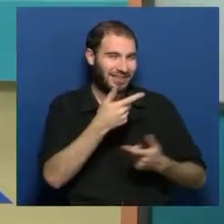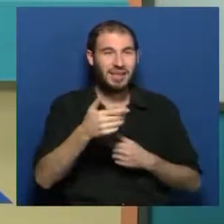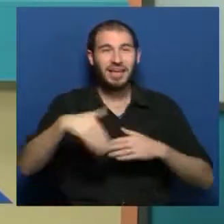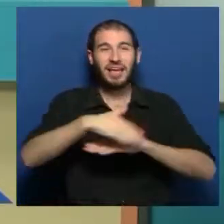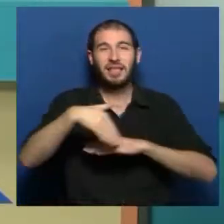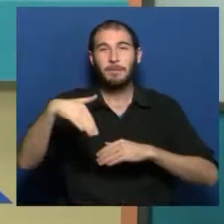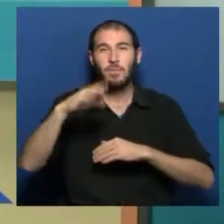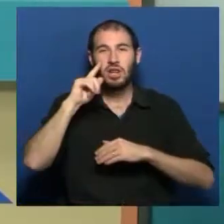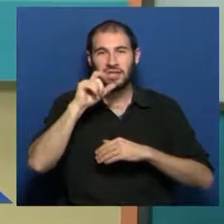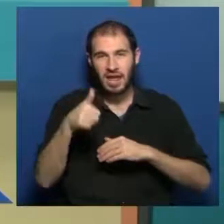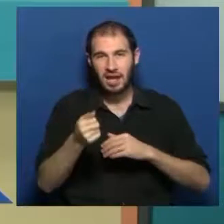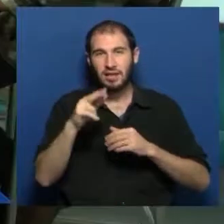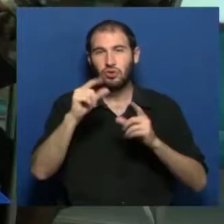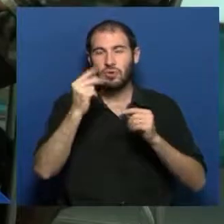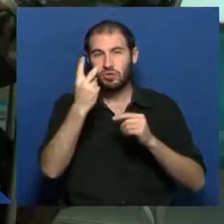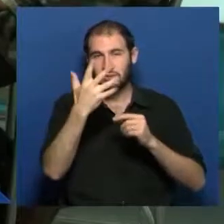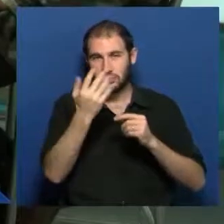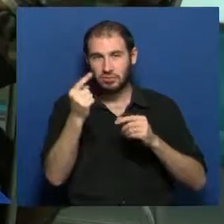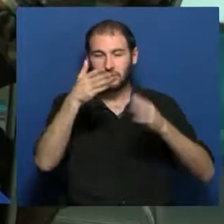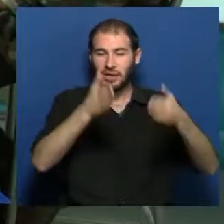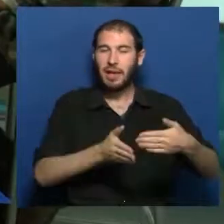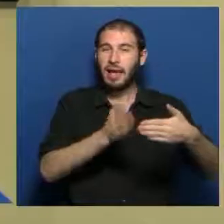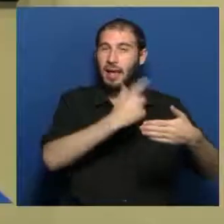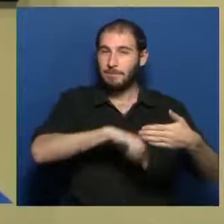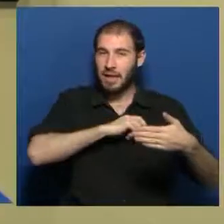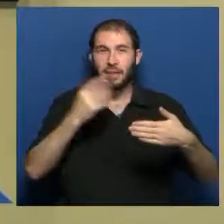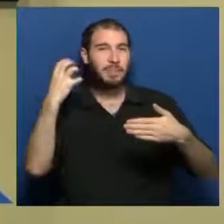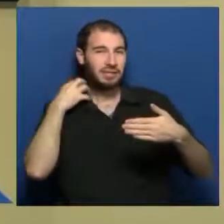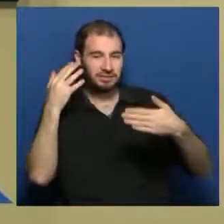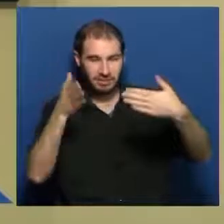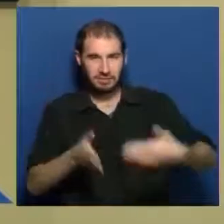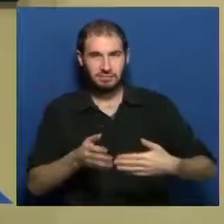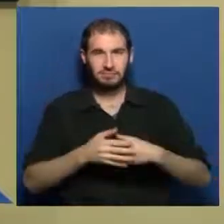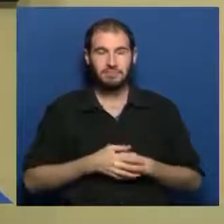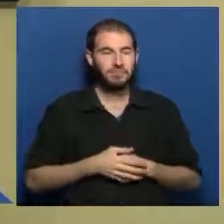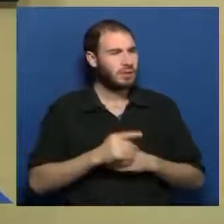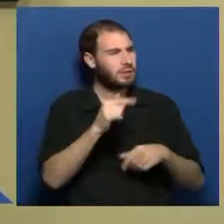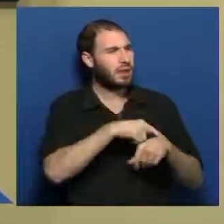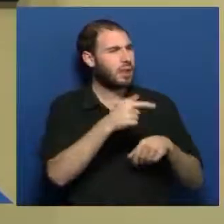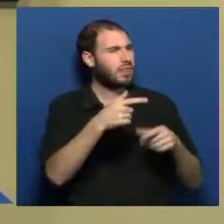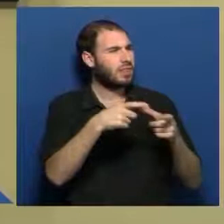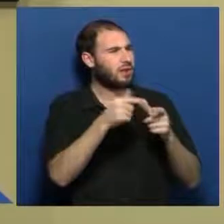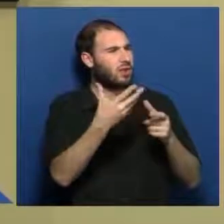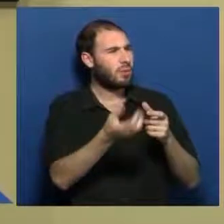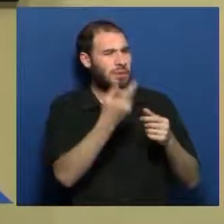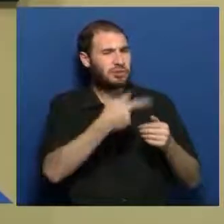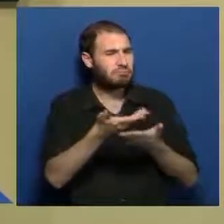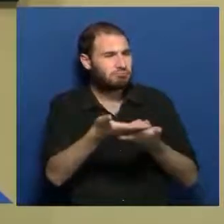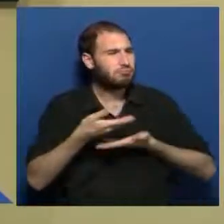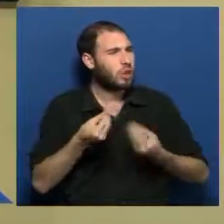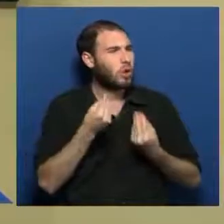calle Pedro Molina 251 entre España y Patricias. Muy bien. ¿Cómo ha tomado, bueno, hace muy poquito sacaste el disco, cómo lo ha tomado la